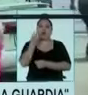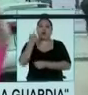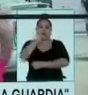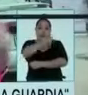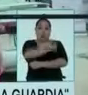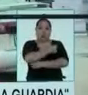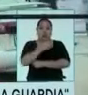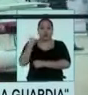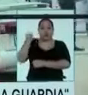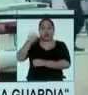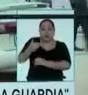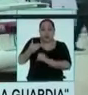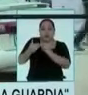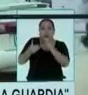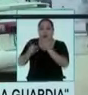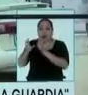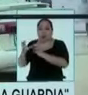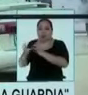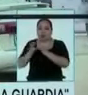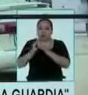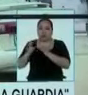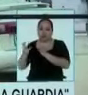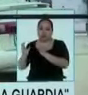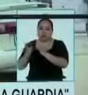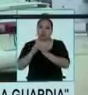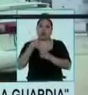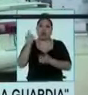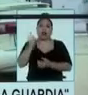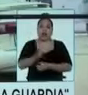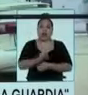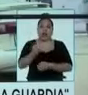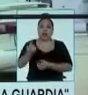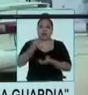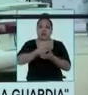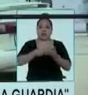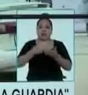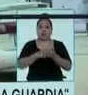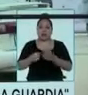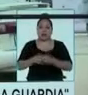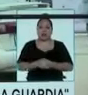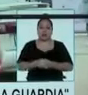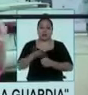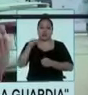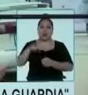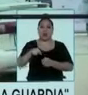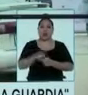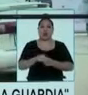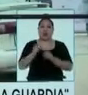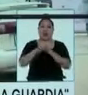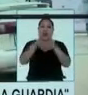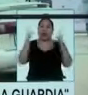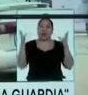preso. Veamos lo que dice la señora Violeta Bermúdez con esta perorata, ¿no? Con este bururú de las 48 millones de